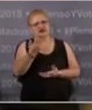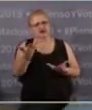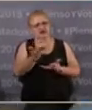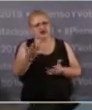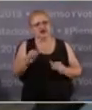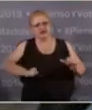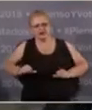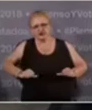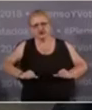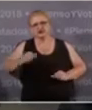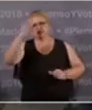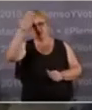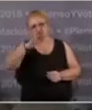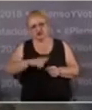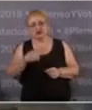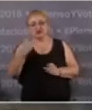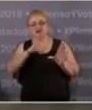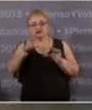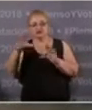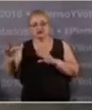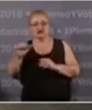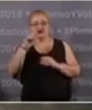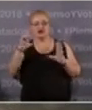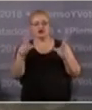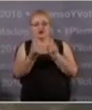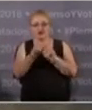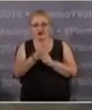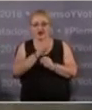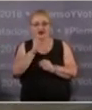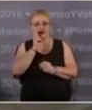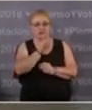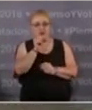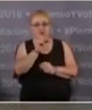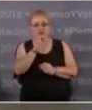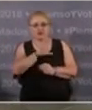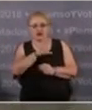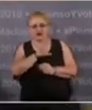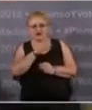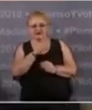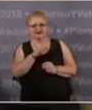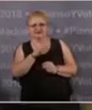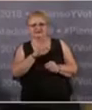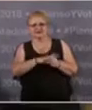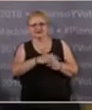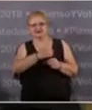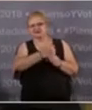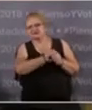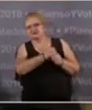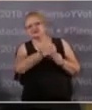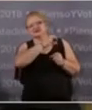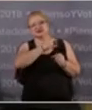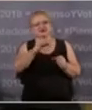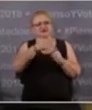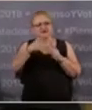actividades culturales que le enseñen a la comunidad a identificar la violencia en los ámbitos educativo, escolar, del